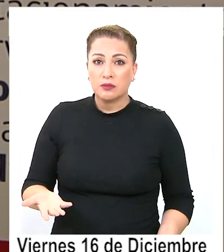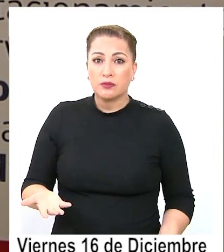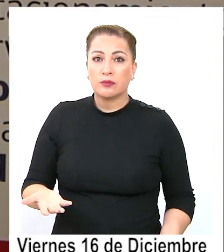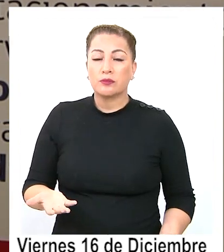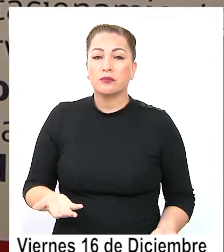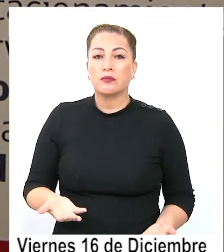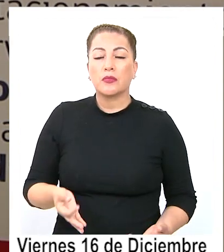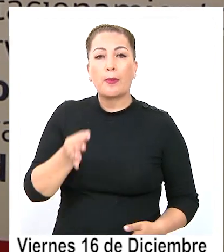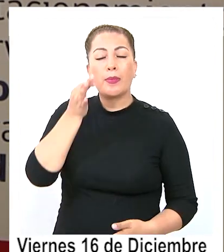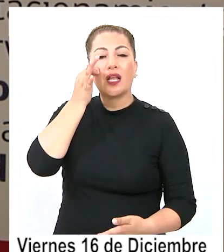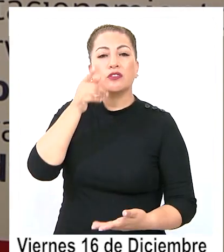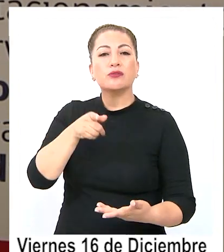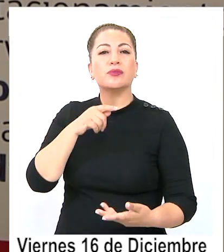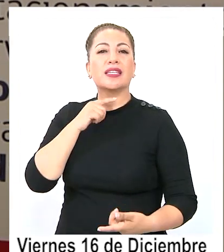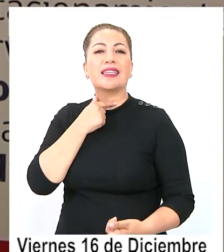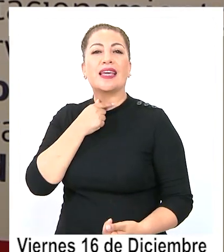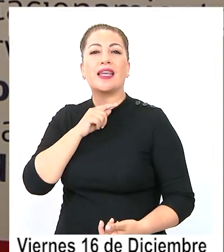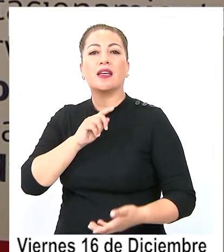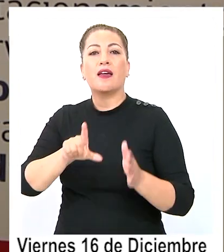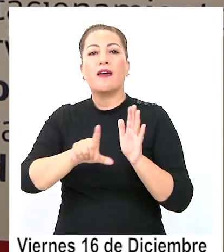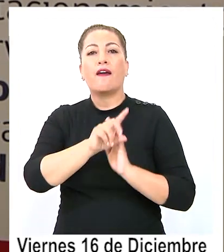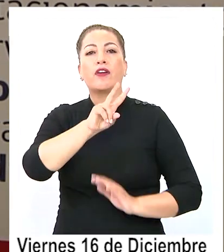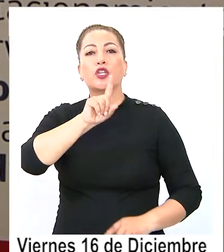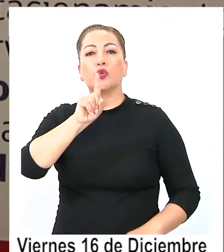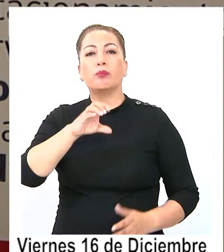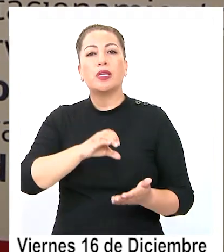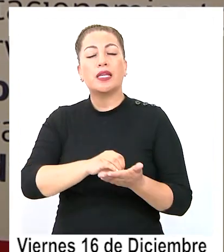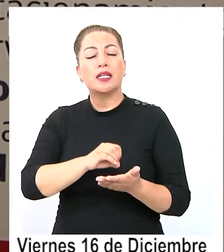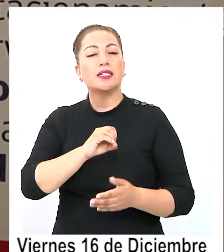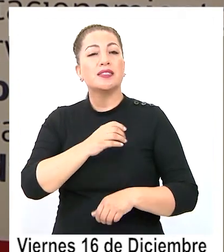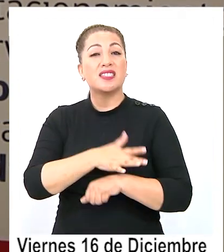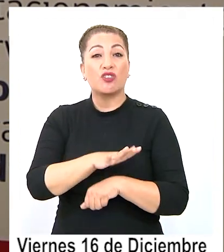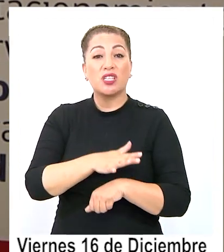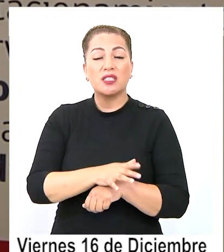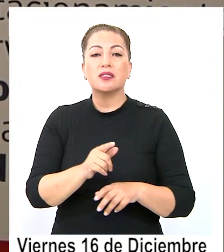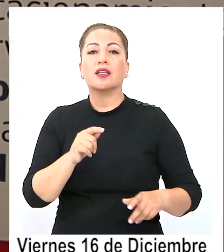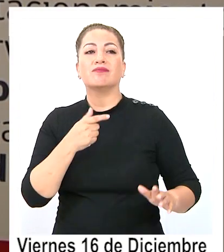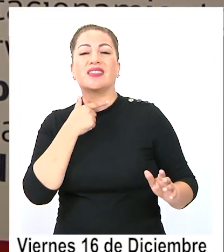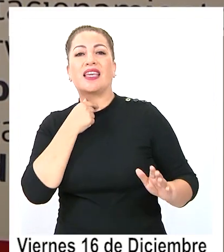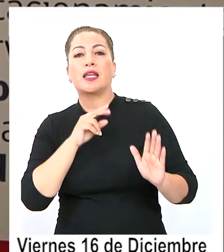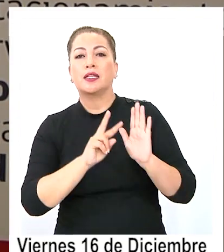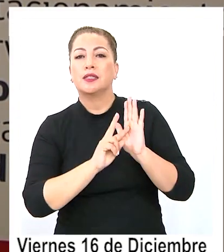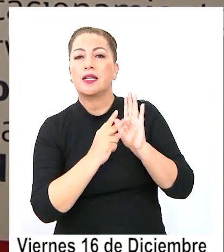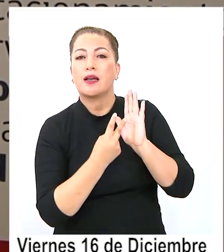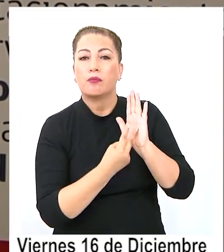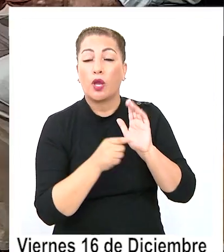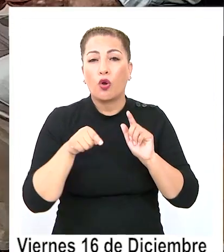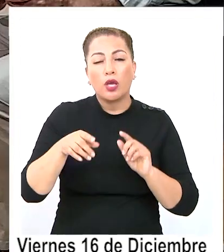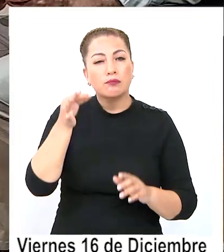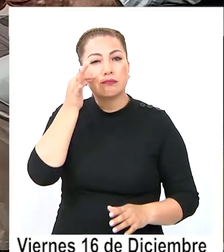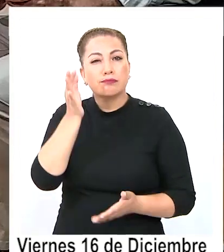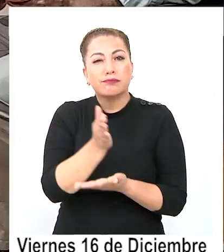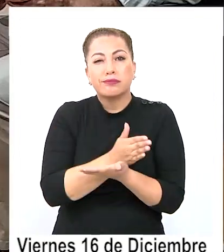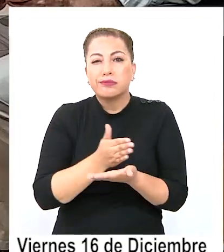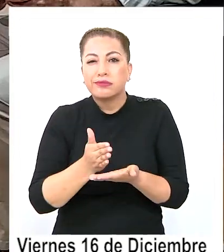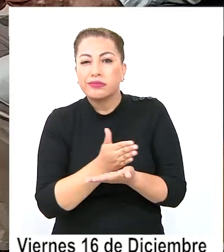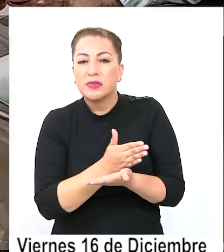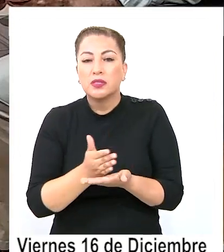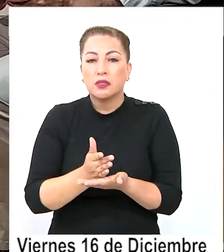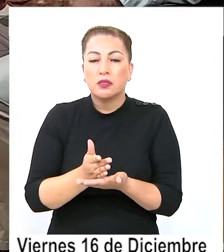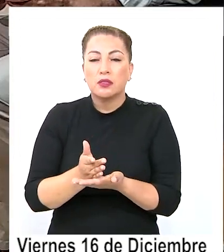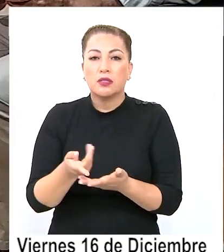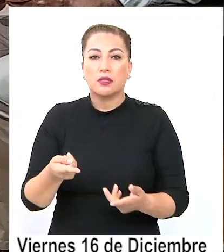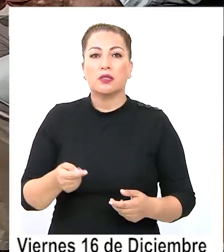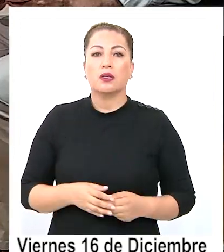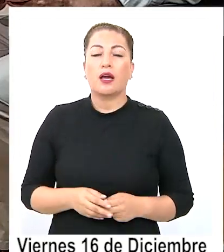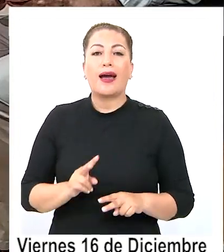están viendo una modificación a la ley 21.015. ¿Cuáles son esas modificaciones que se están viendo hoy en día? Por ejemplo, a cómo